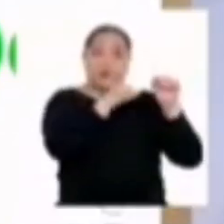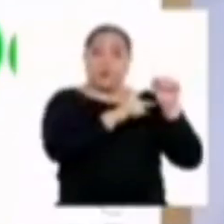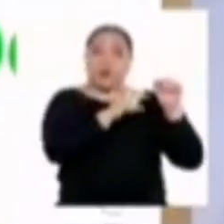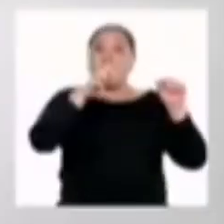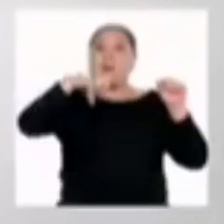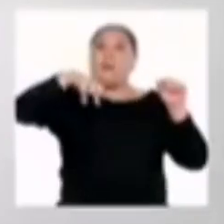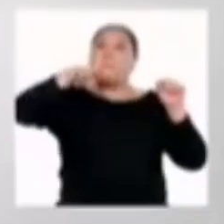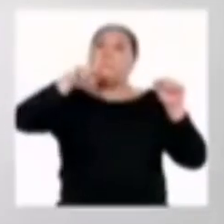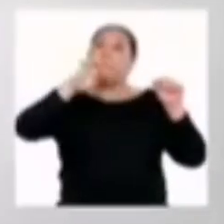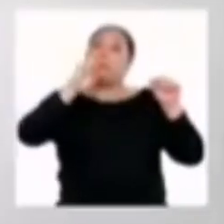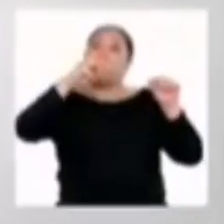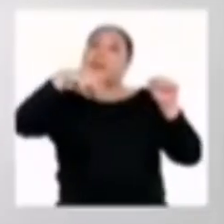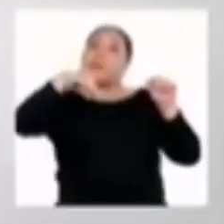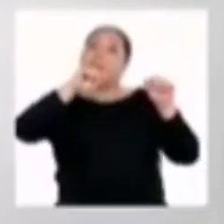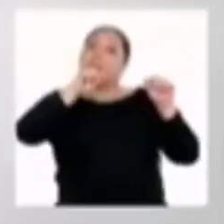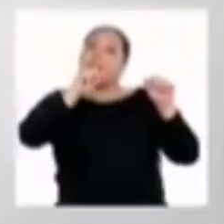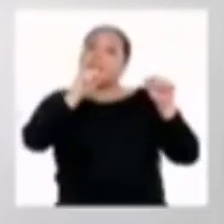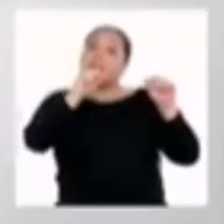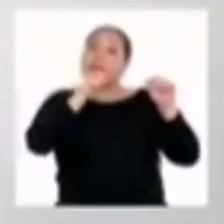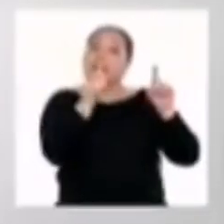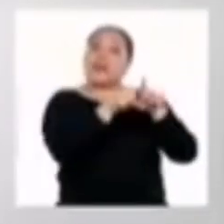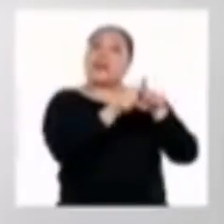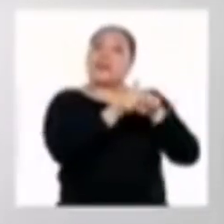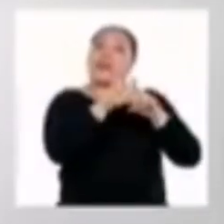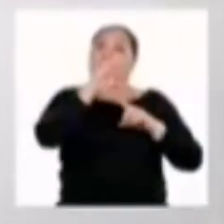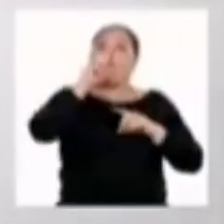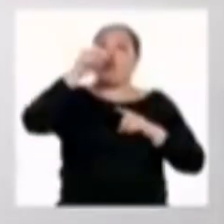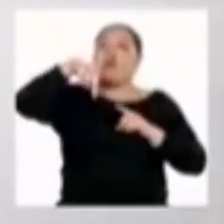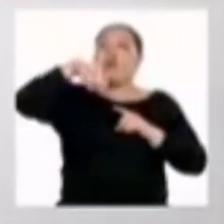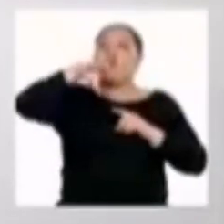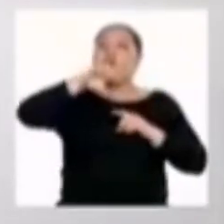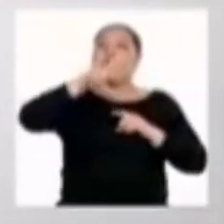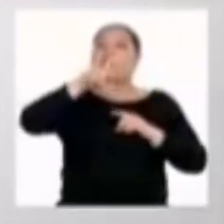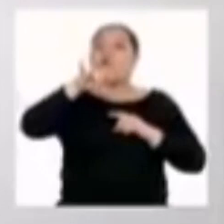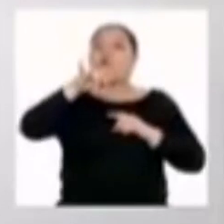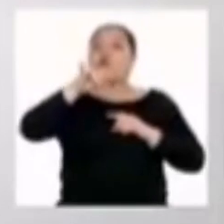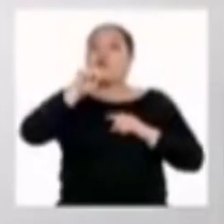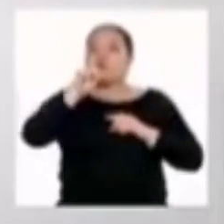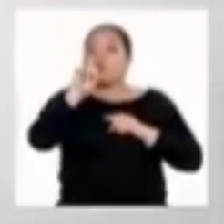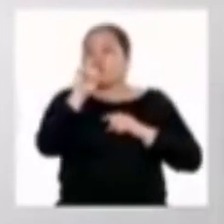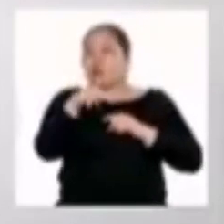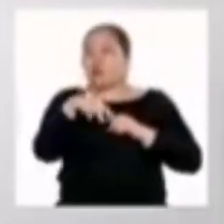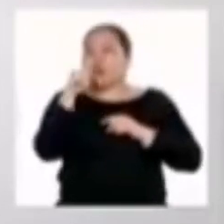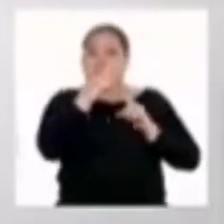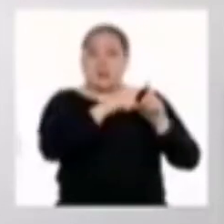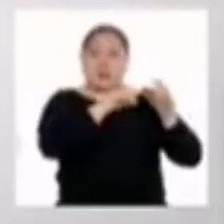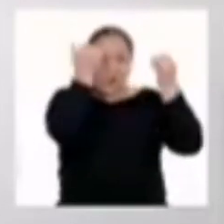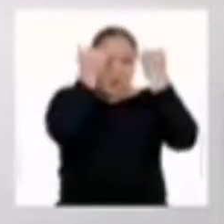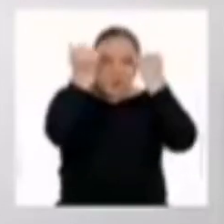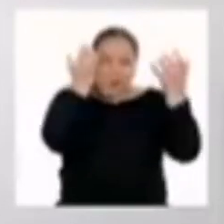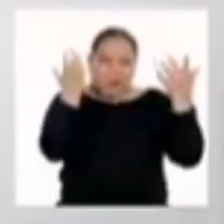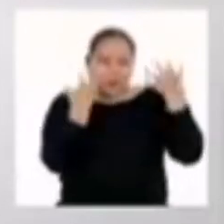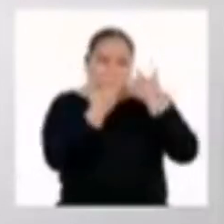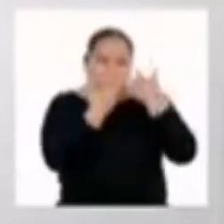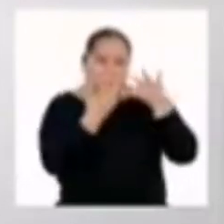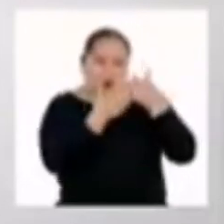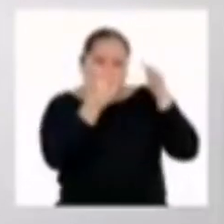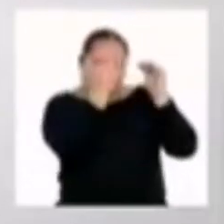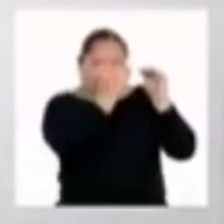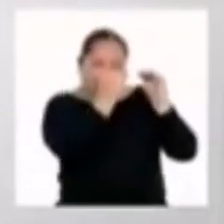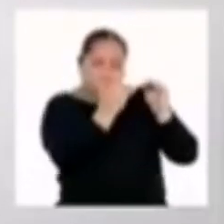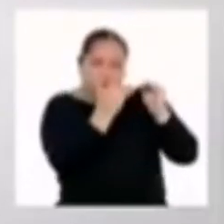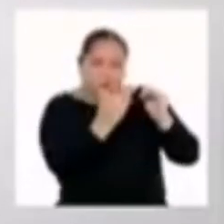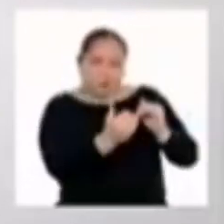una conclusión. Así es, las premisas son enunciados, ideas que se relacionan entre